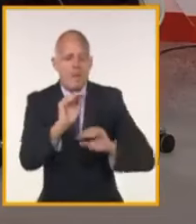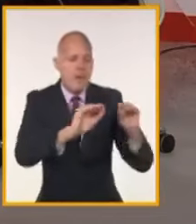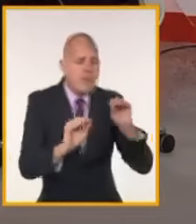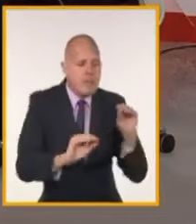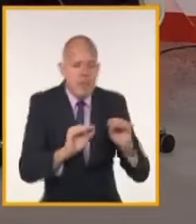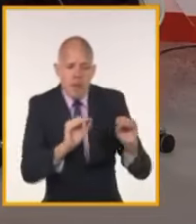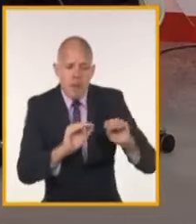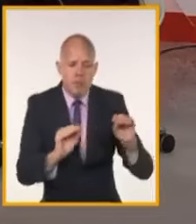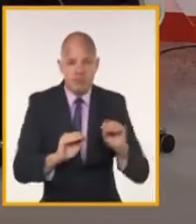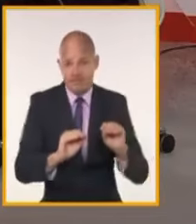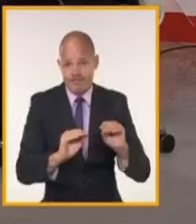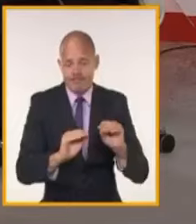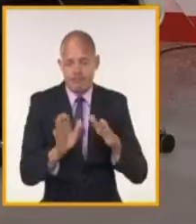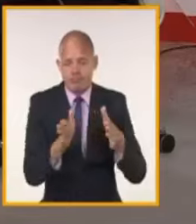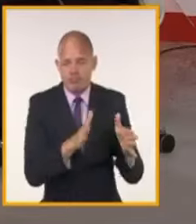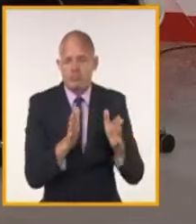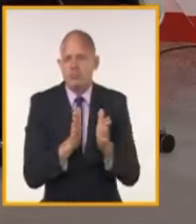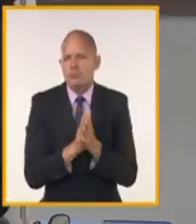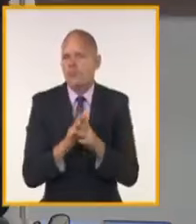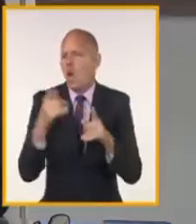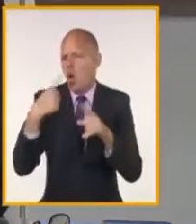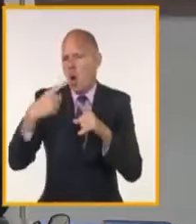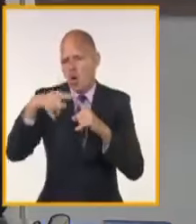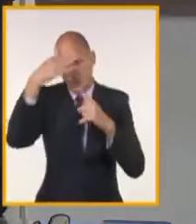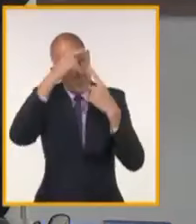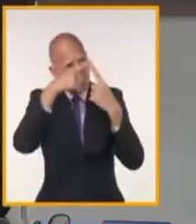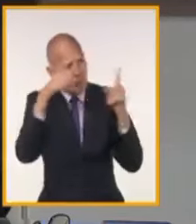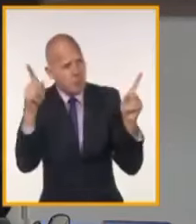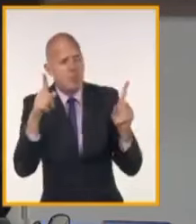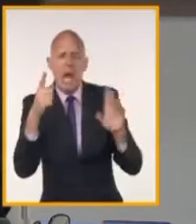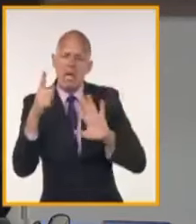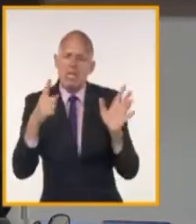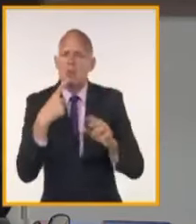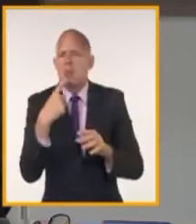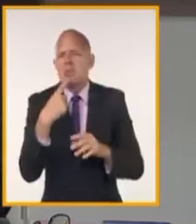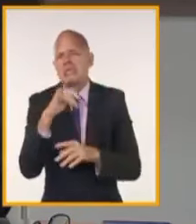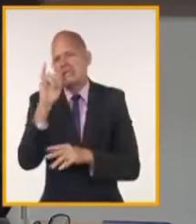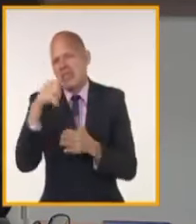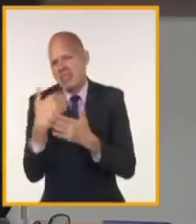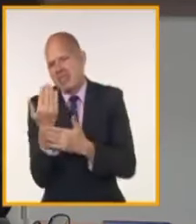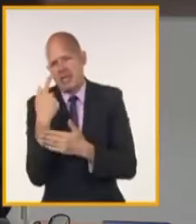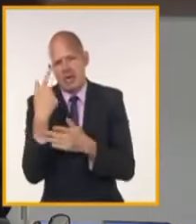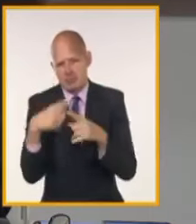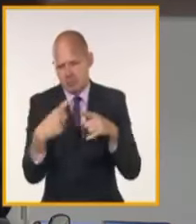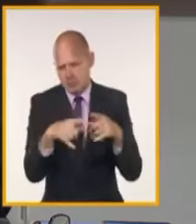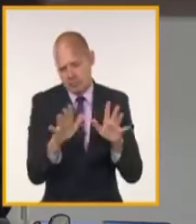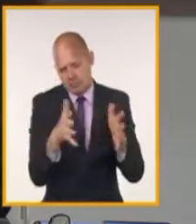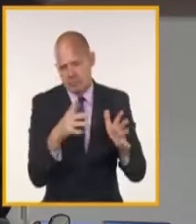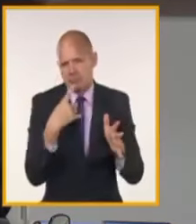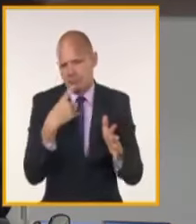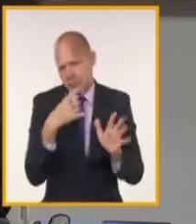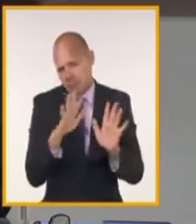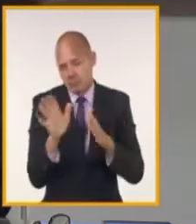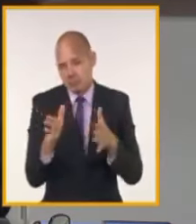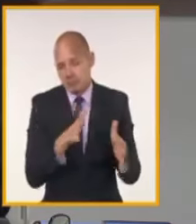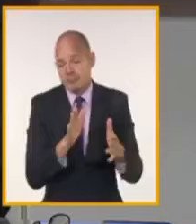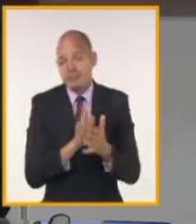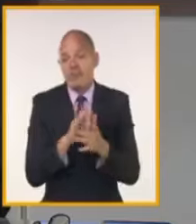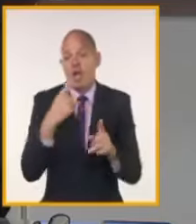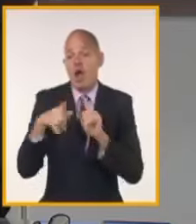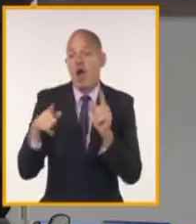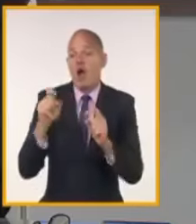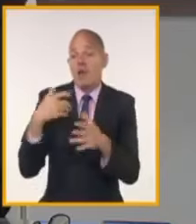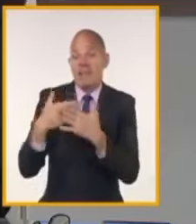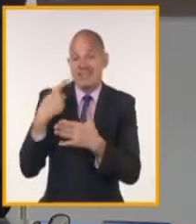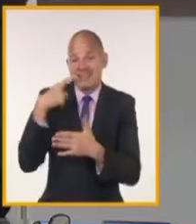normales de 6 días de 10 días al resto de las unidades y en el gas que una de las estrategias también a corto plazo es crecer